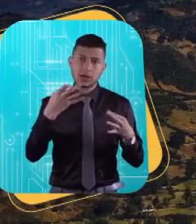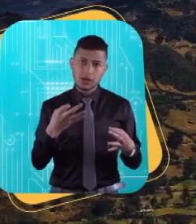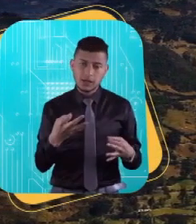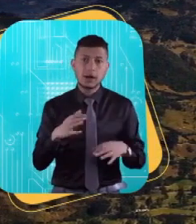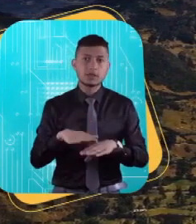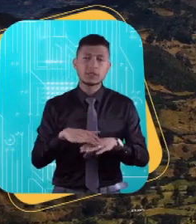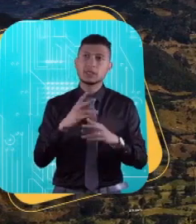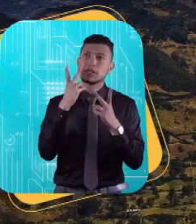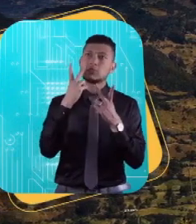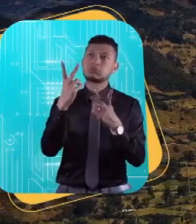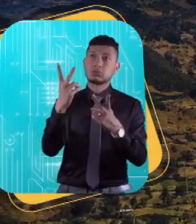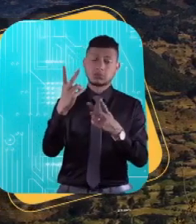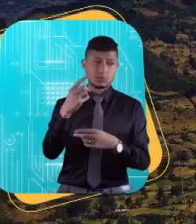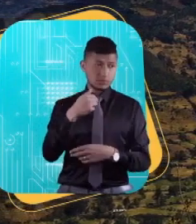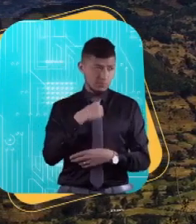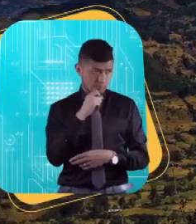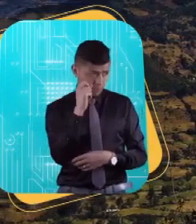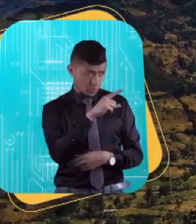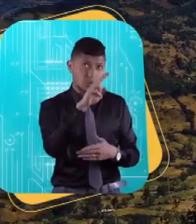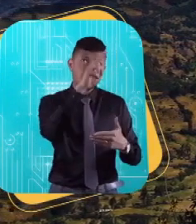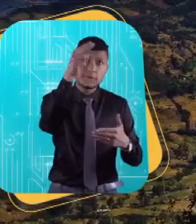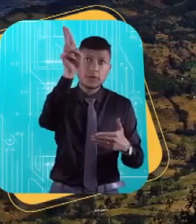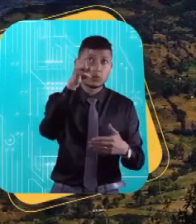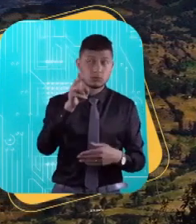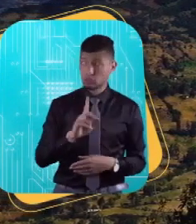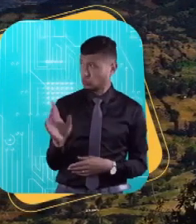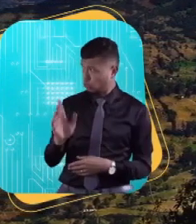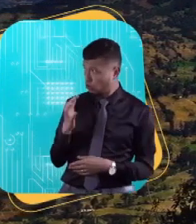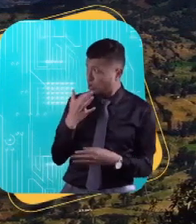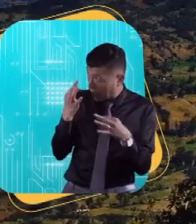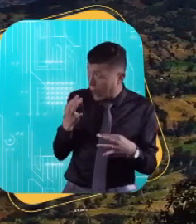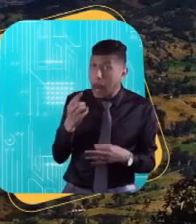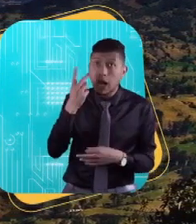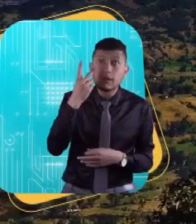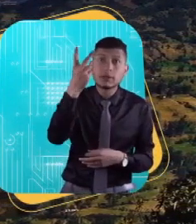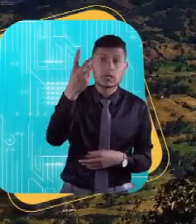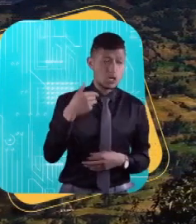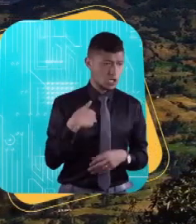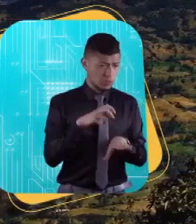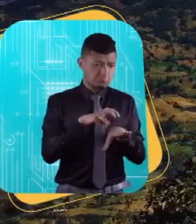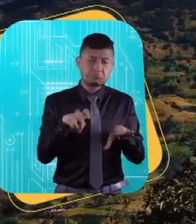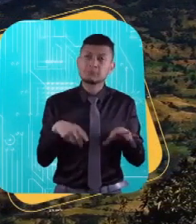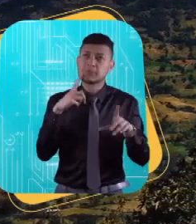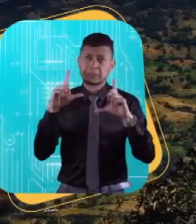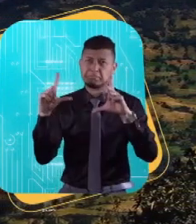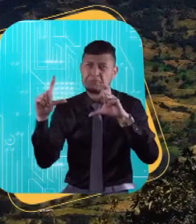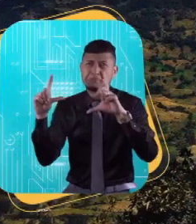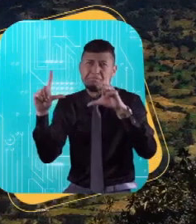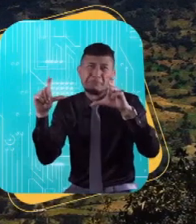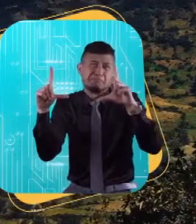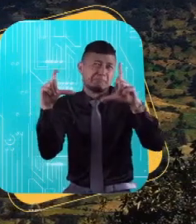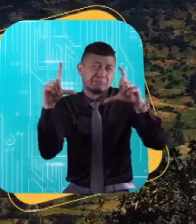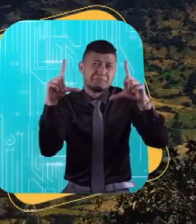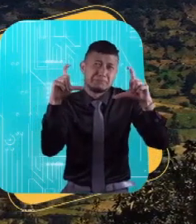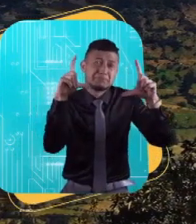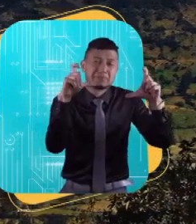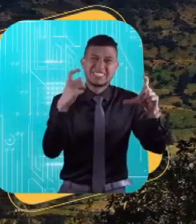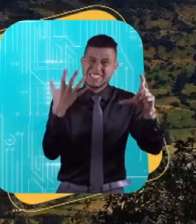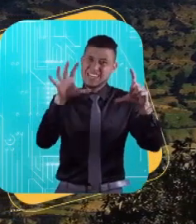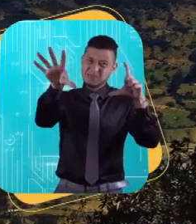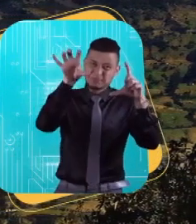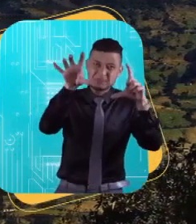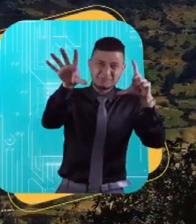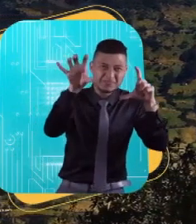impresionante ver eso. Dije, ¿eso no es pintado? No, eso no es pintado, eso es real. Me bajé y yo disparaba y